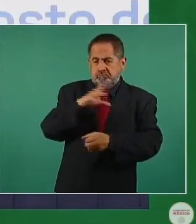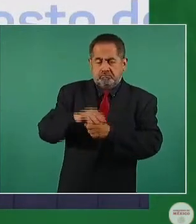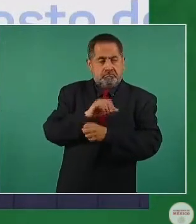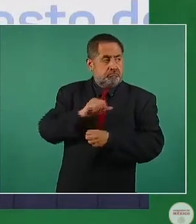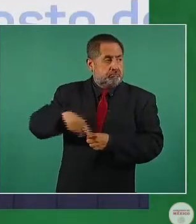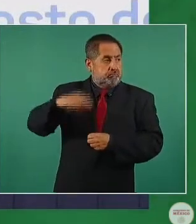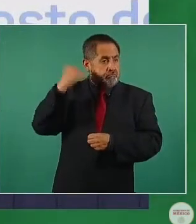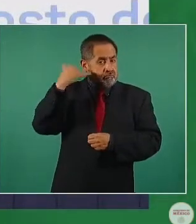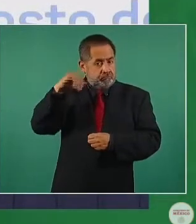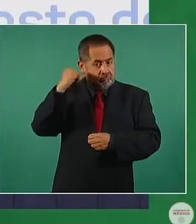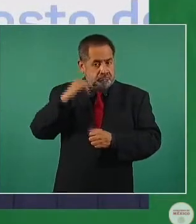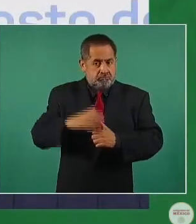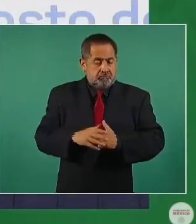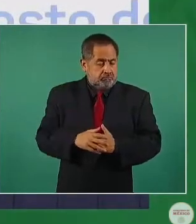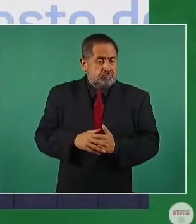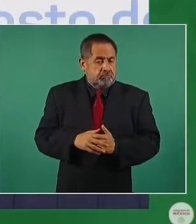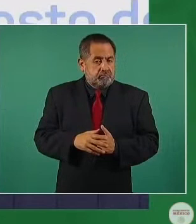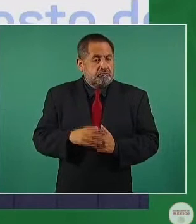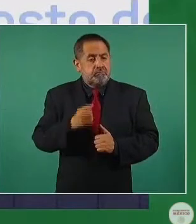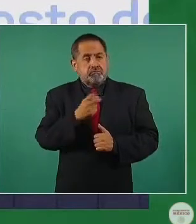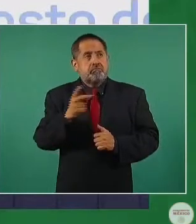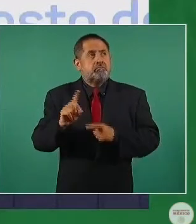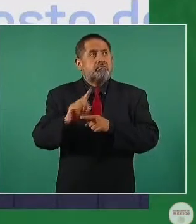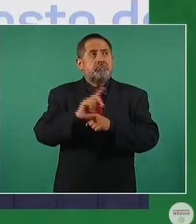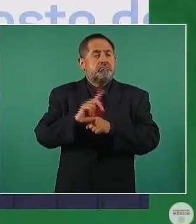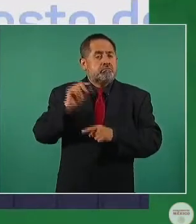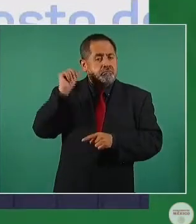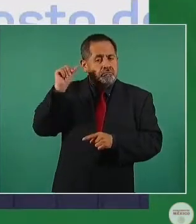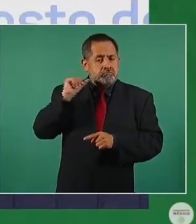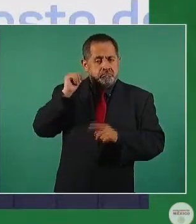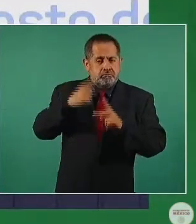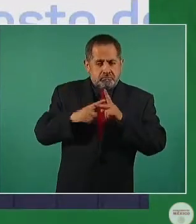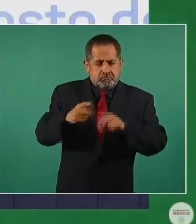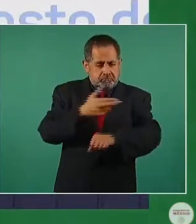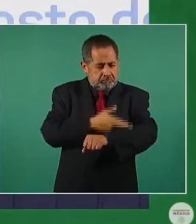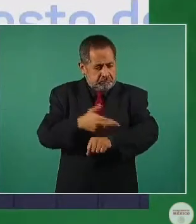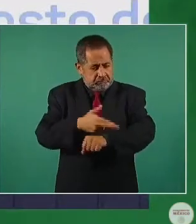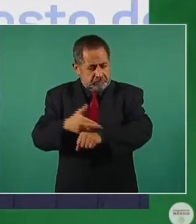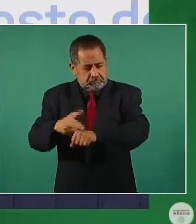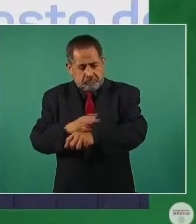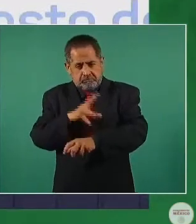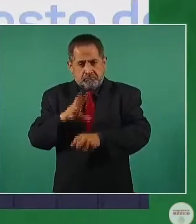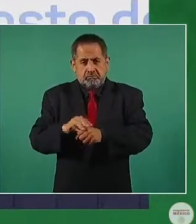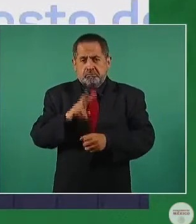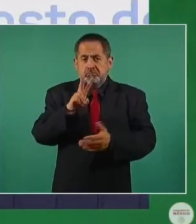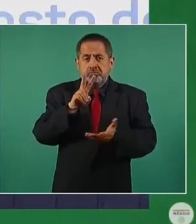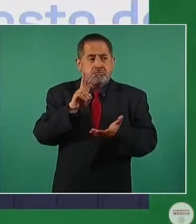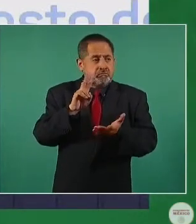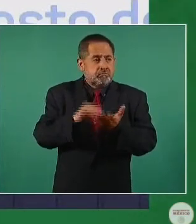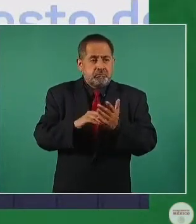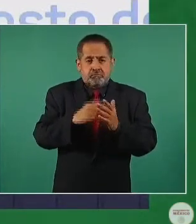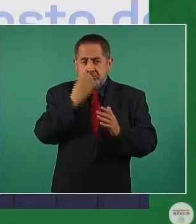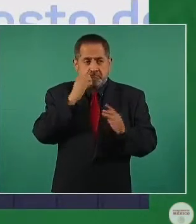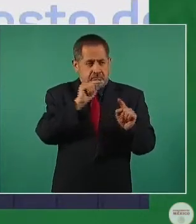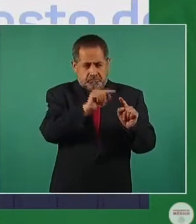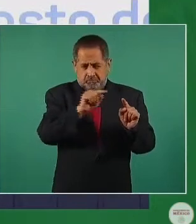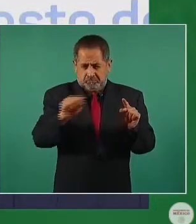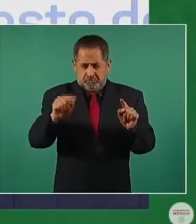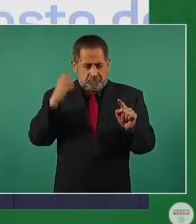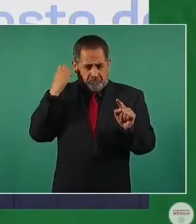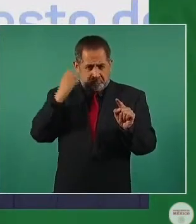maestros y desde el mes de abril hicimos iniciamos de las casi 2000 en Yucatán para poderlos